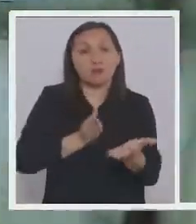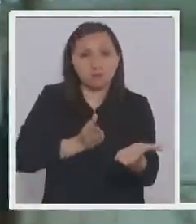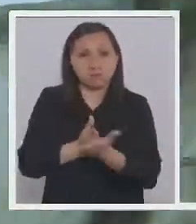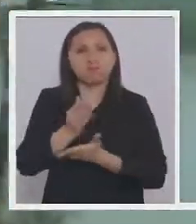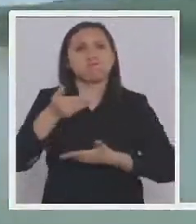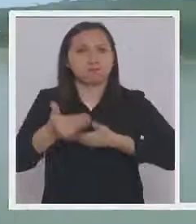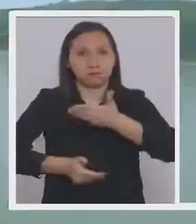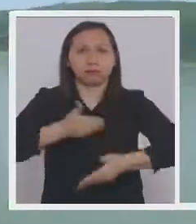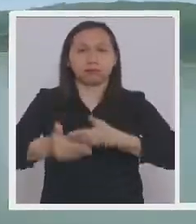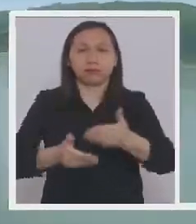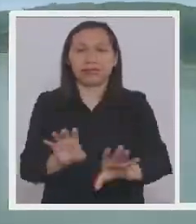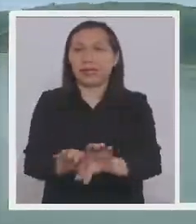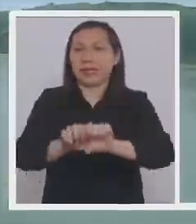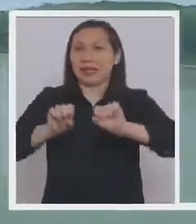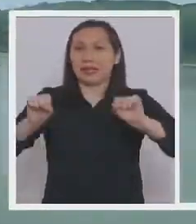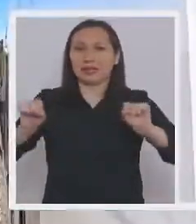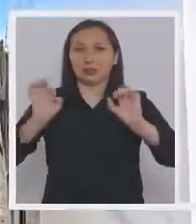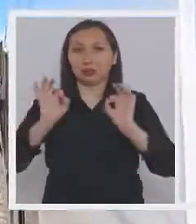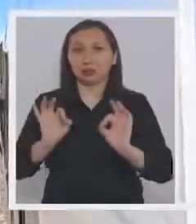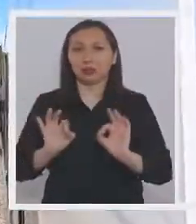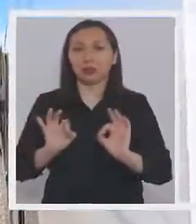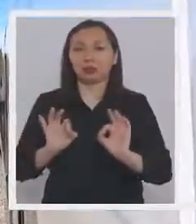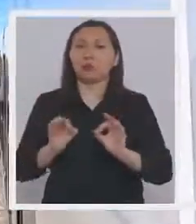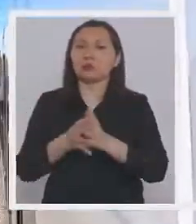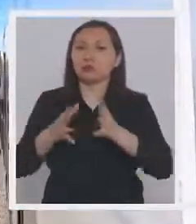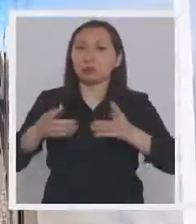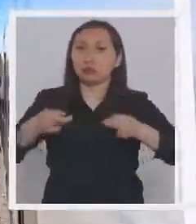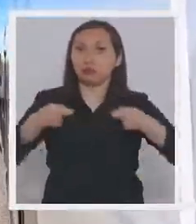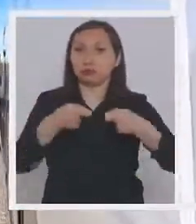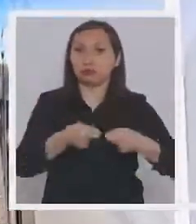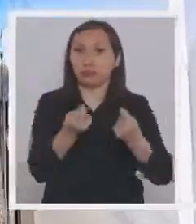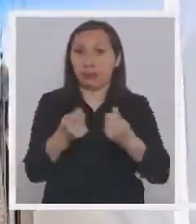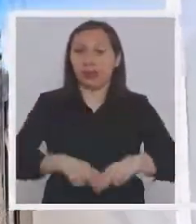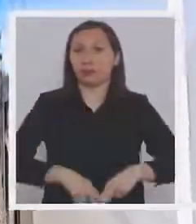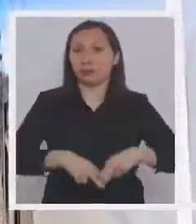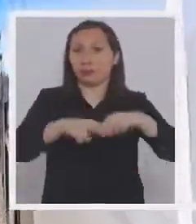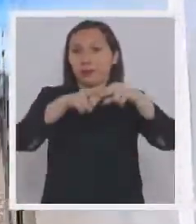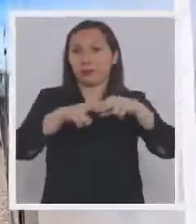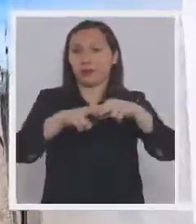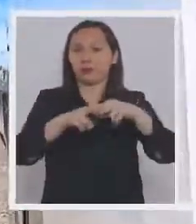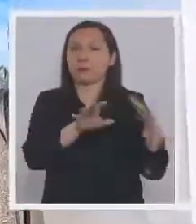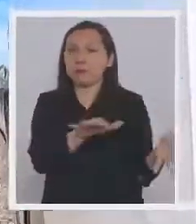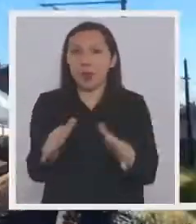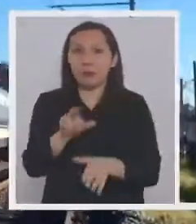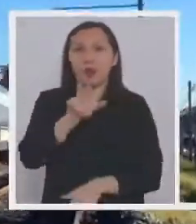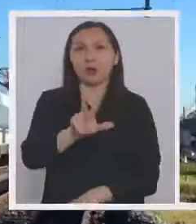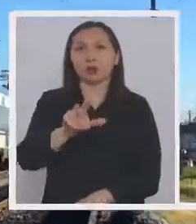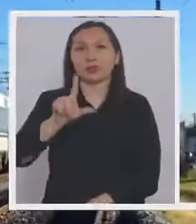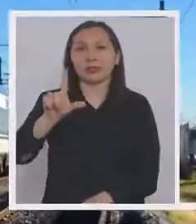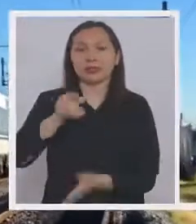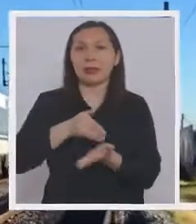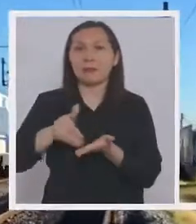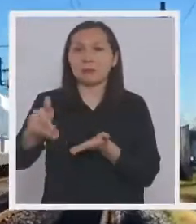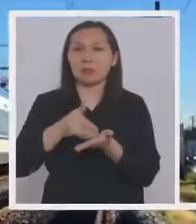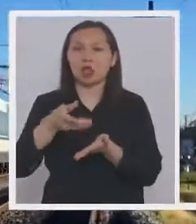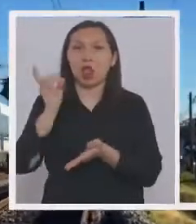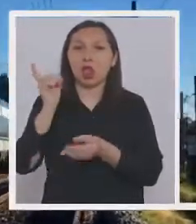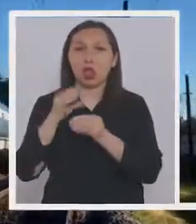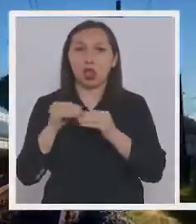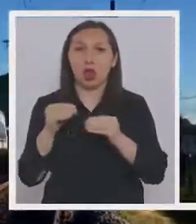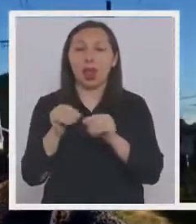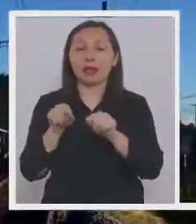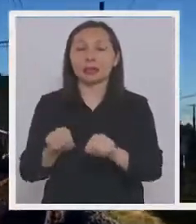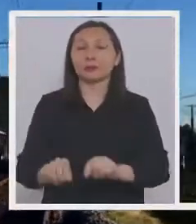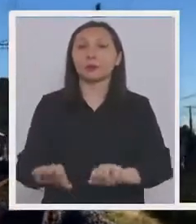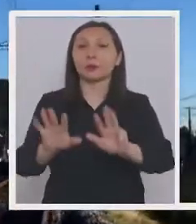funcionamiento y listos para operaciones con una gran inversión. Hemos invertido cerca de 87 millones de dólares.